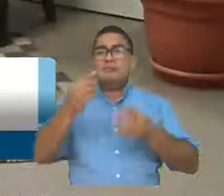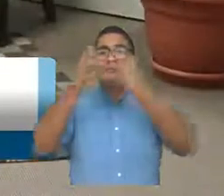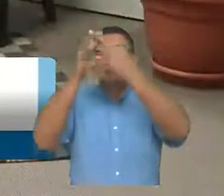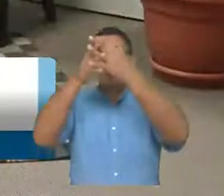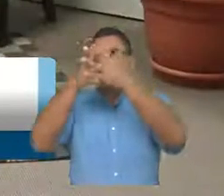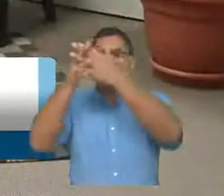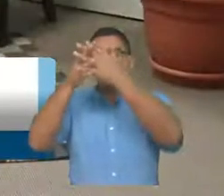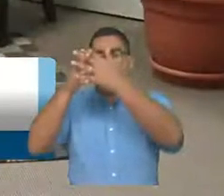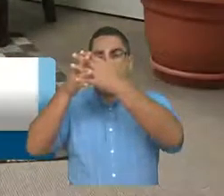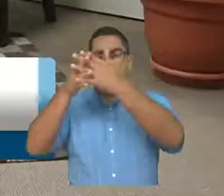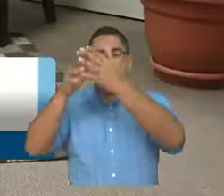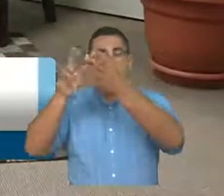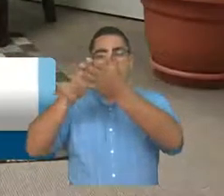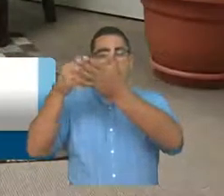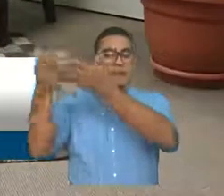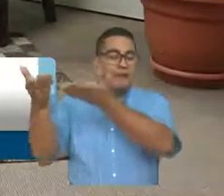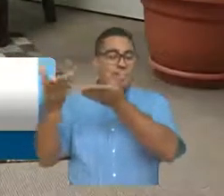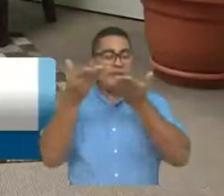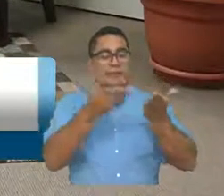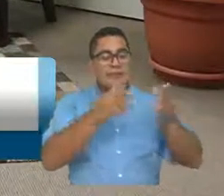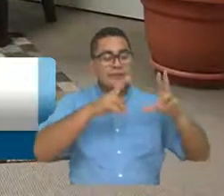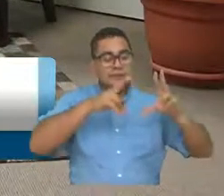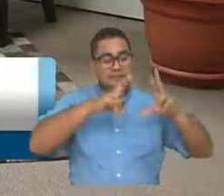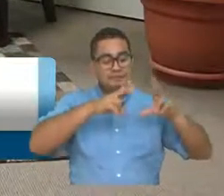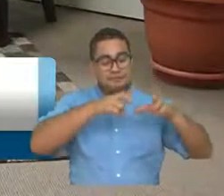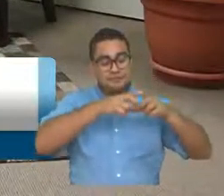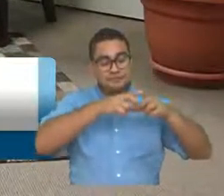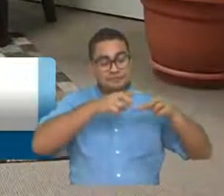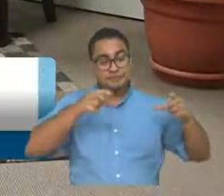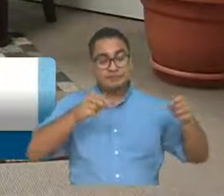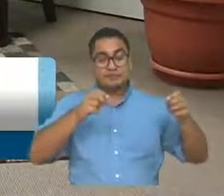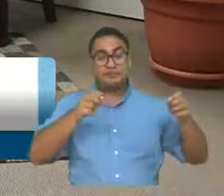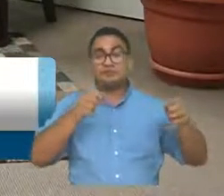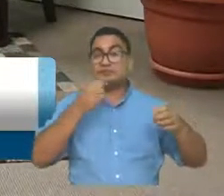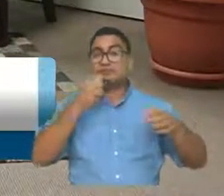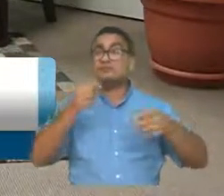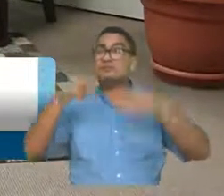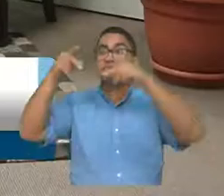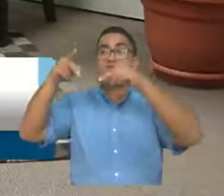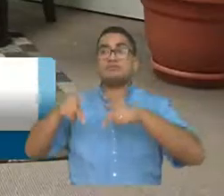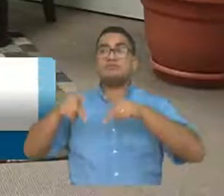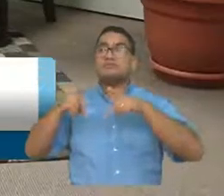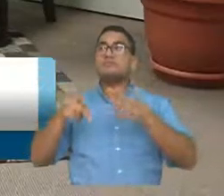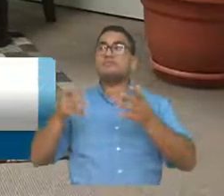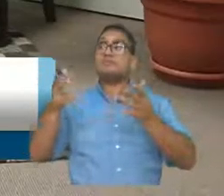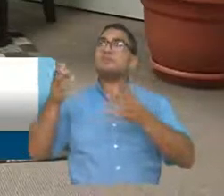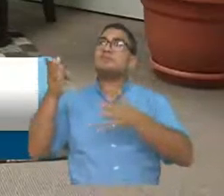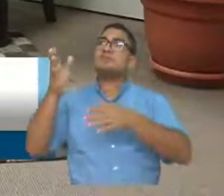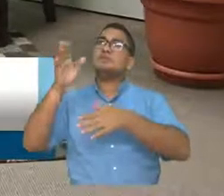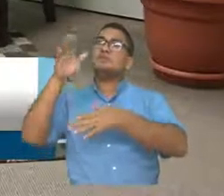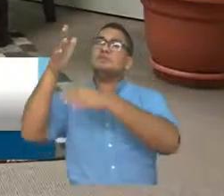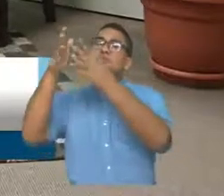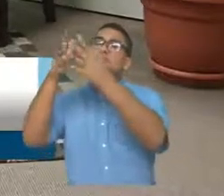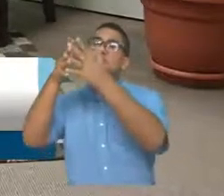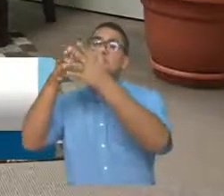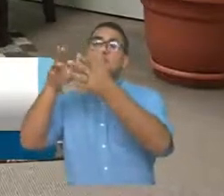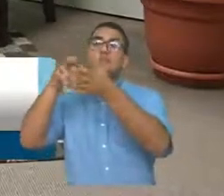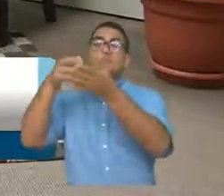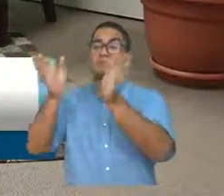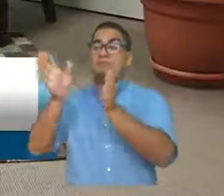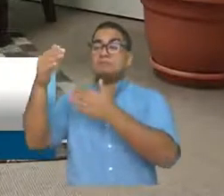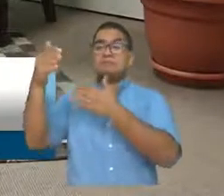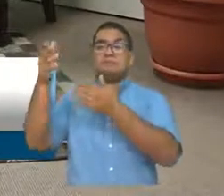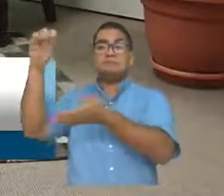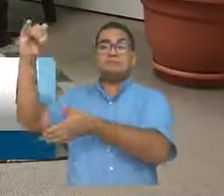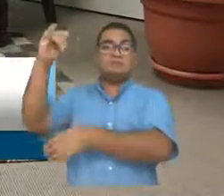eso posteriormente yo lo recibo y sin ningún medio de protección, pues me puedo...